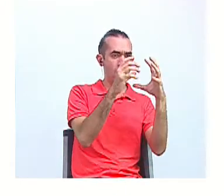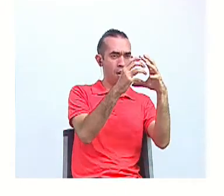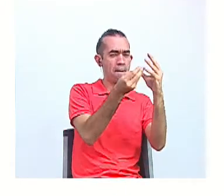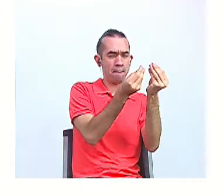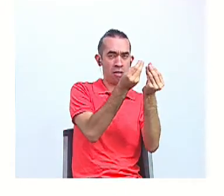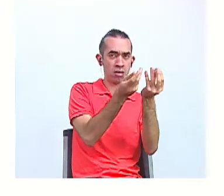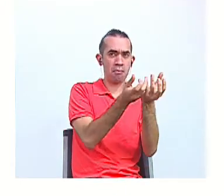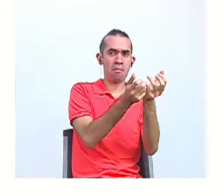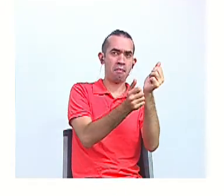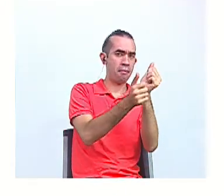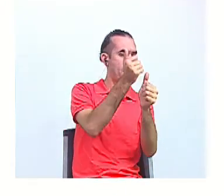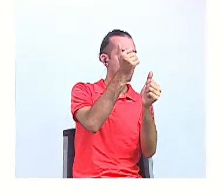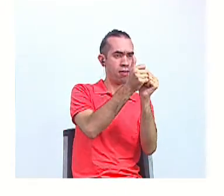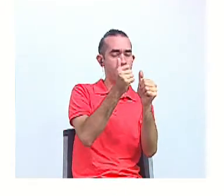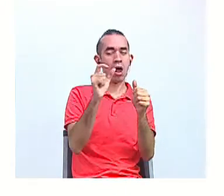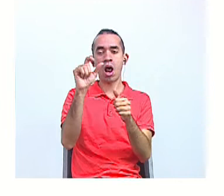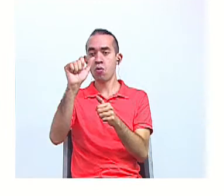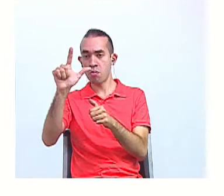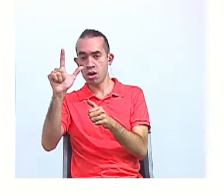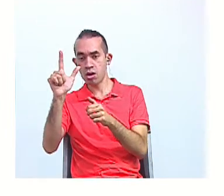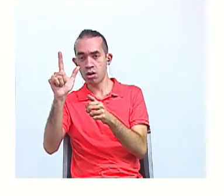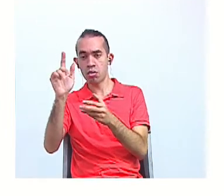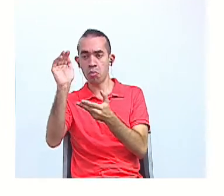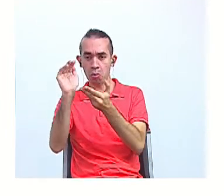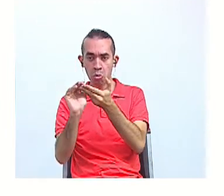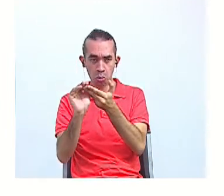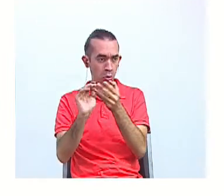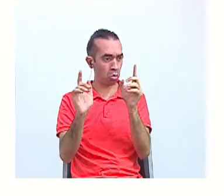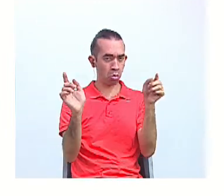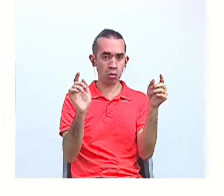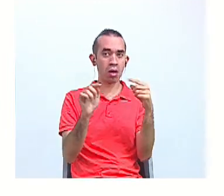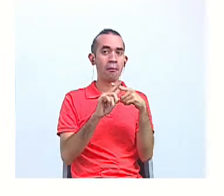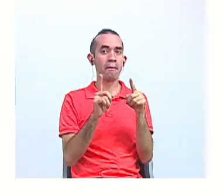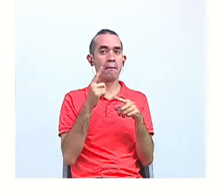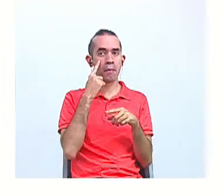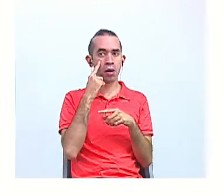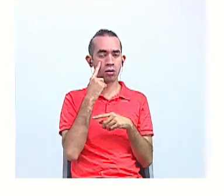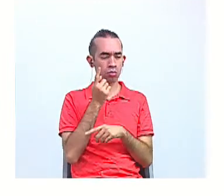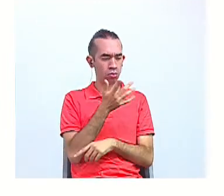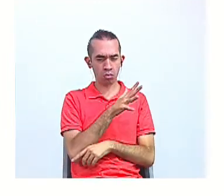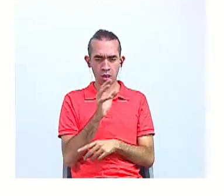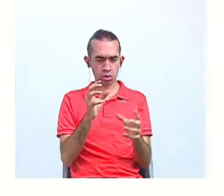que la masa de la esfera de aluminio, pero los volúmenes son similares.